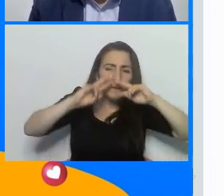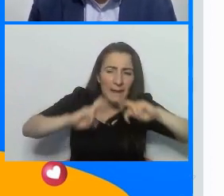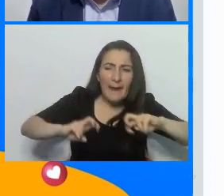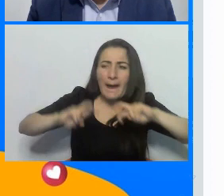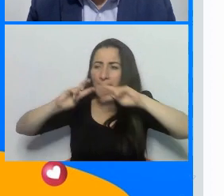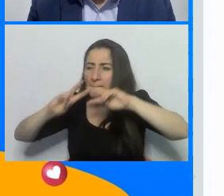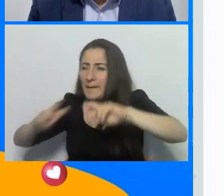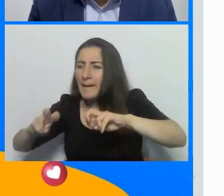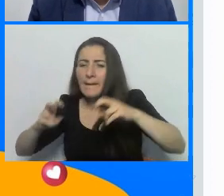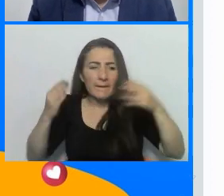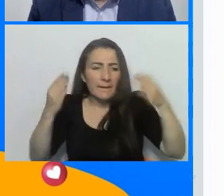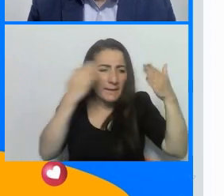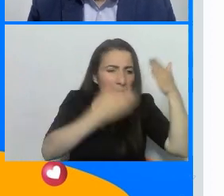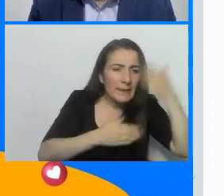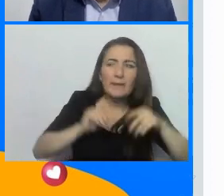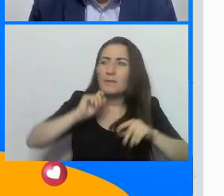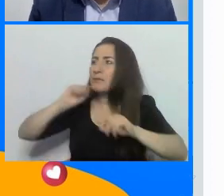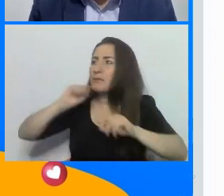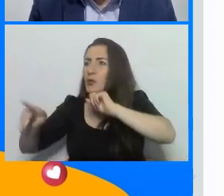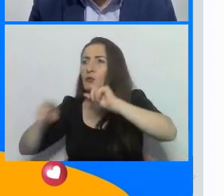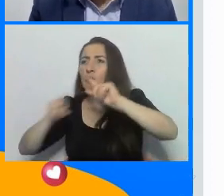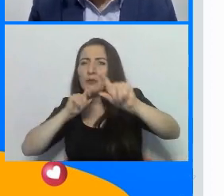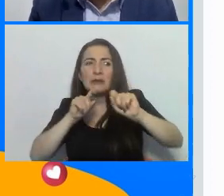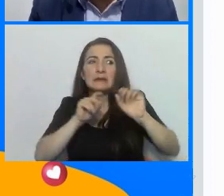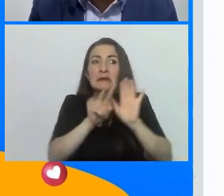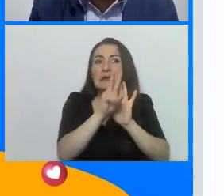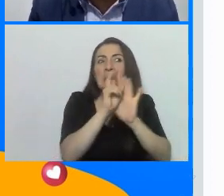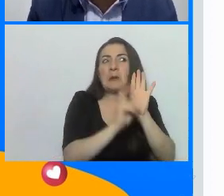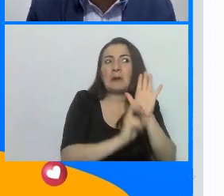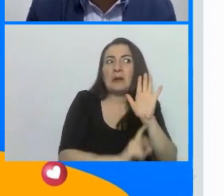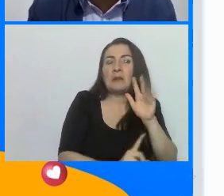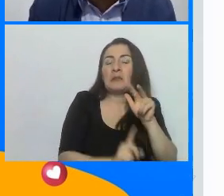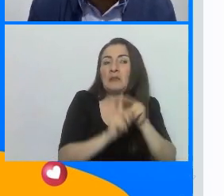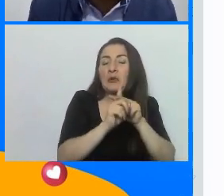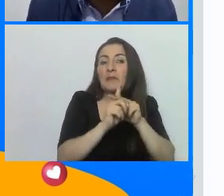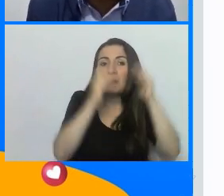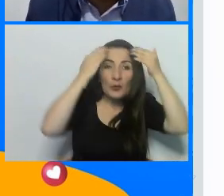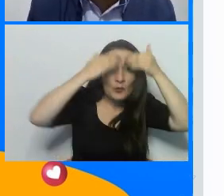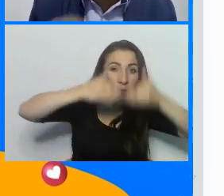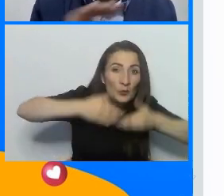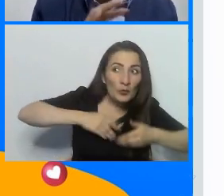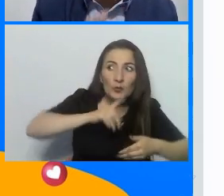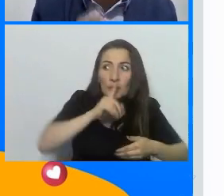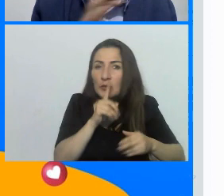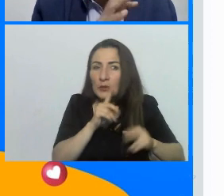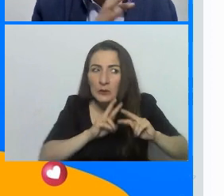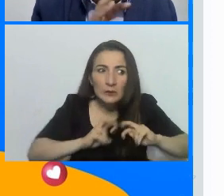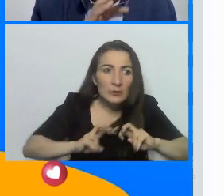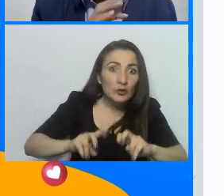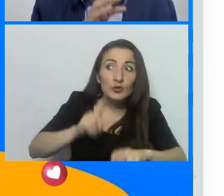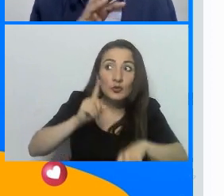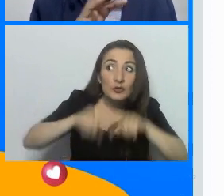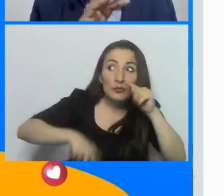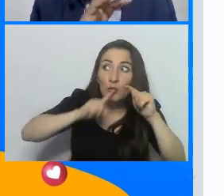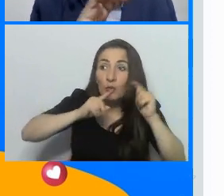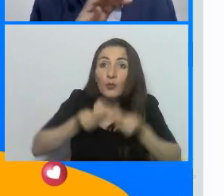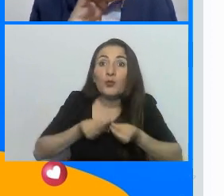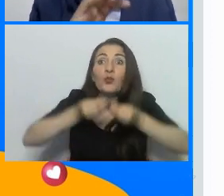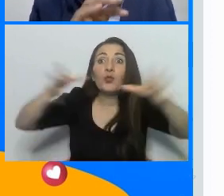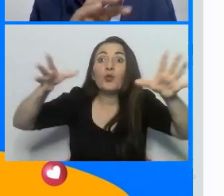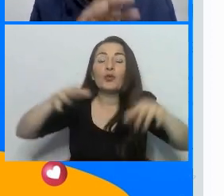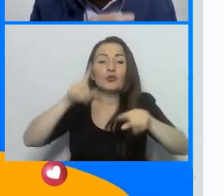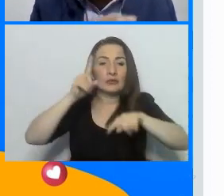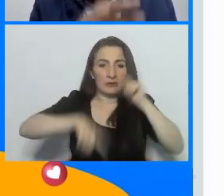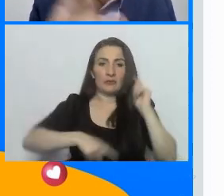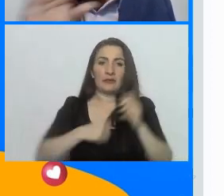investigaban, averiguaban, sacaban teorías, muchas cosas, pero todo era bajo cuerda, o sea, escondidito, porque no se podía sacar a la luz.